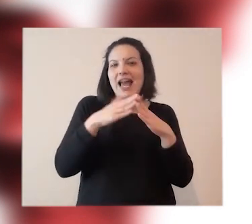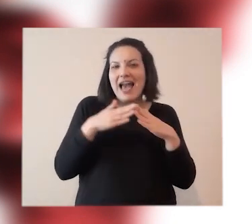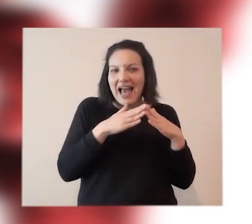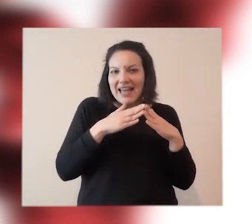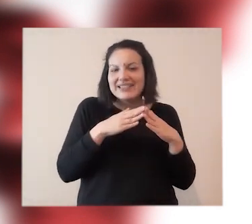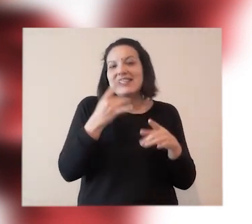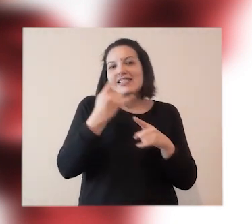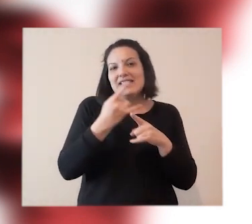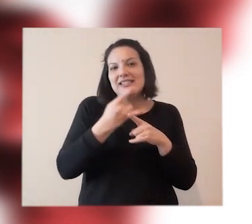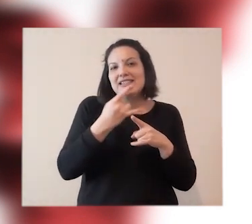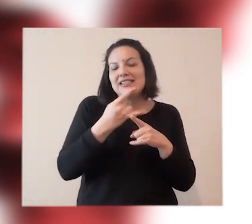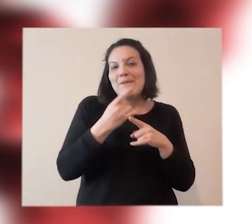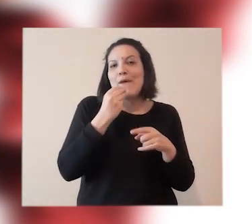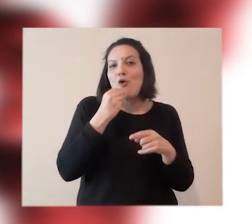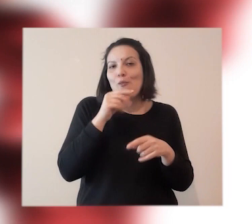siempre tienen que estar